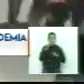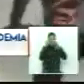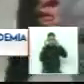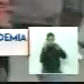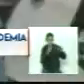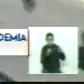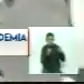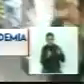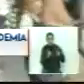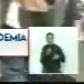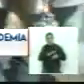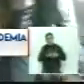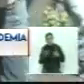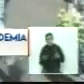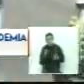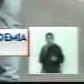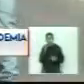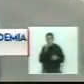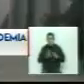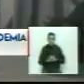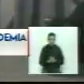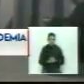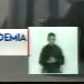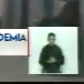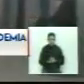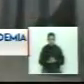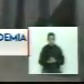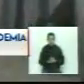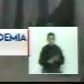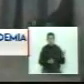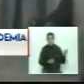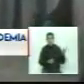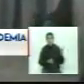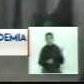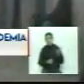atención adecuada, o que se ha dejado que estas personas lleguen,